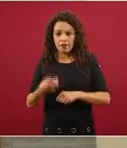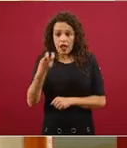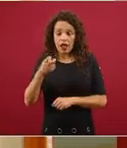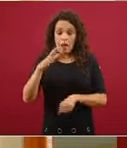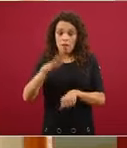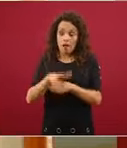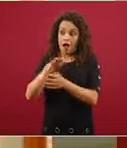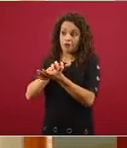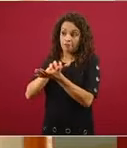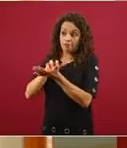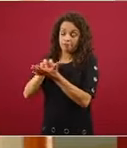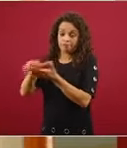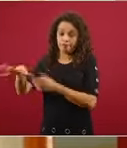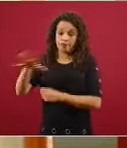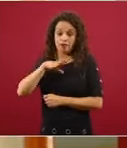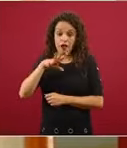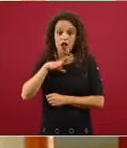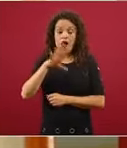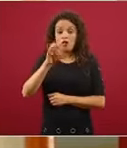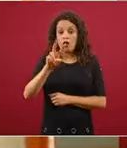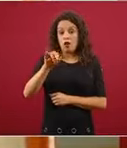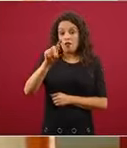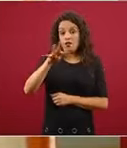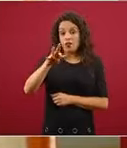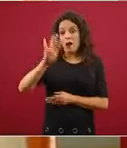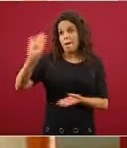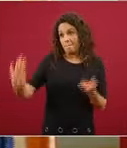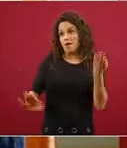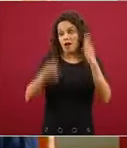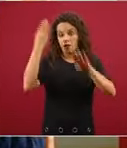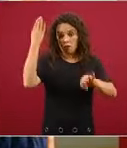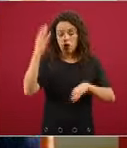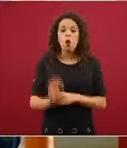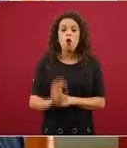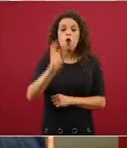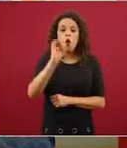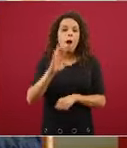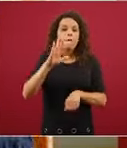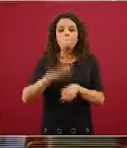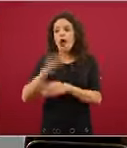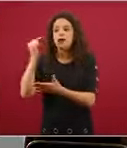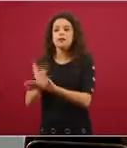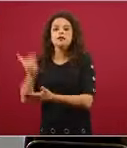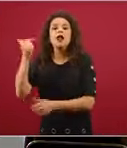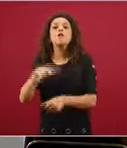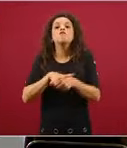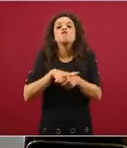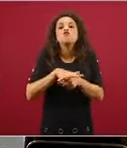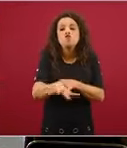de COVID-19 en el mundo, o si se trata de un cuadro más grave. La siguiente, por favor.